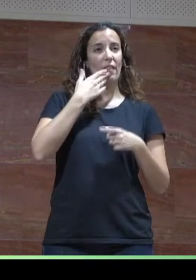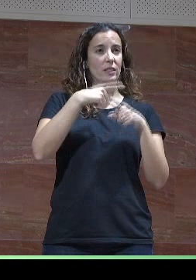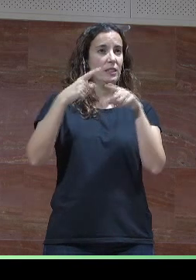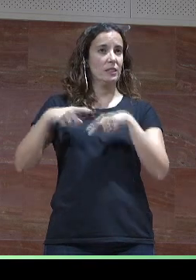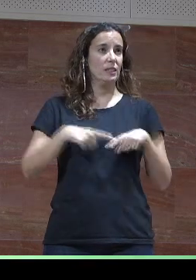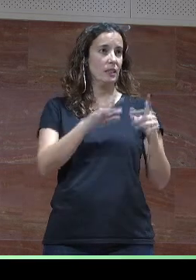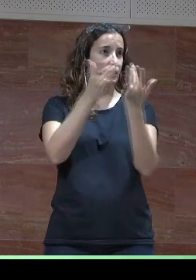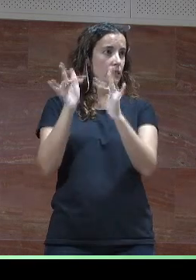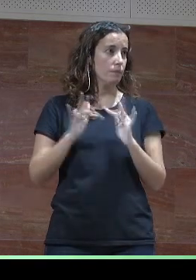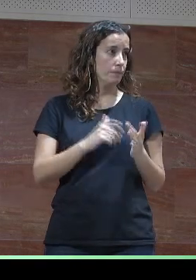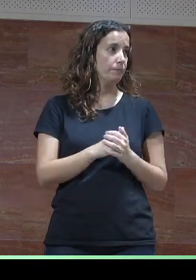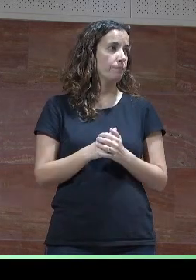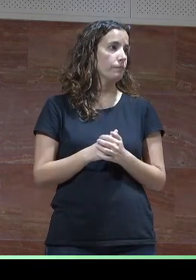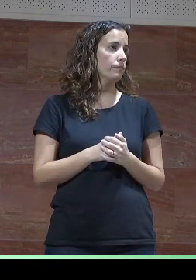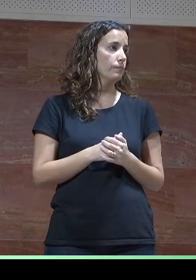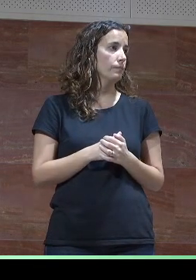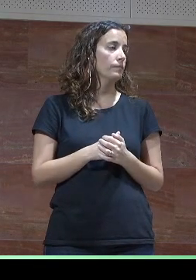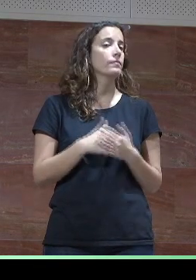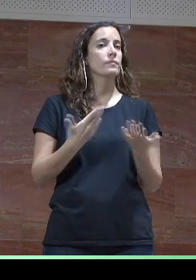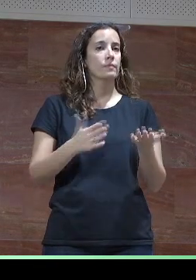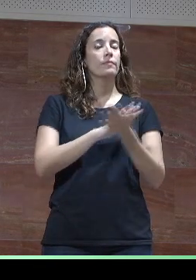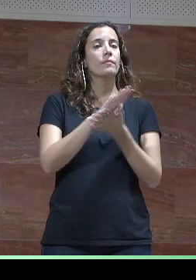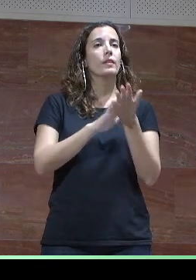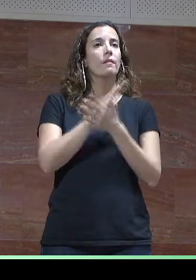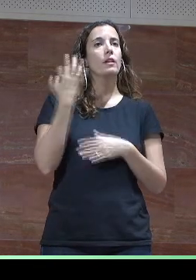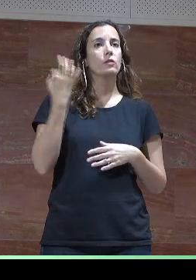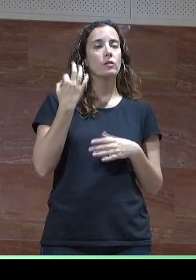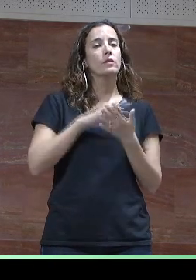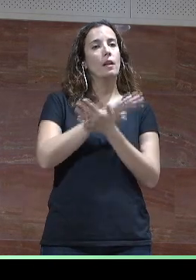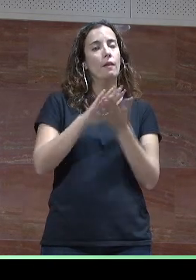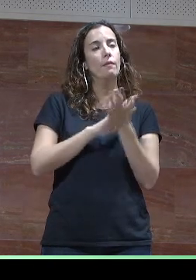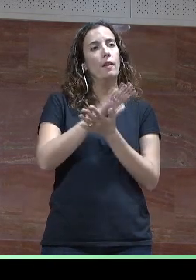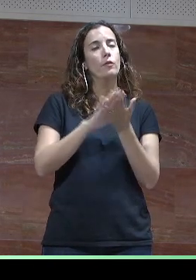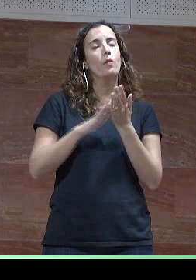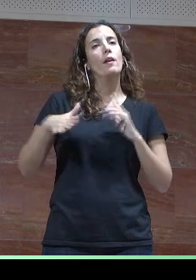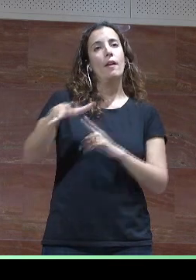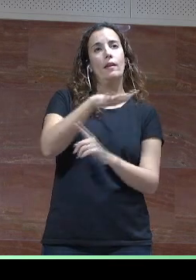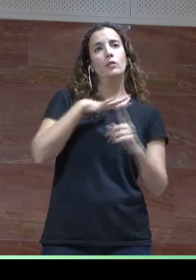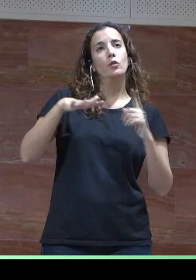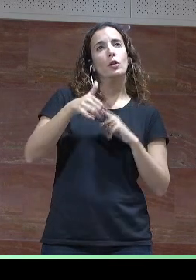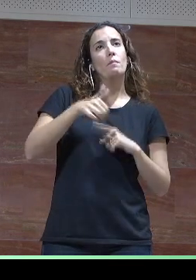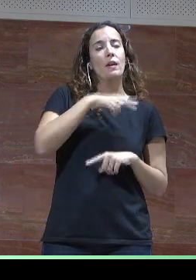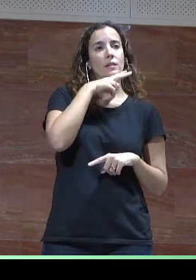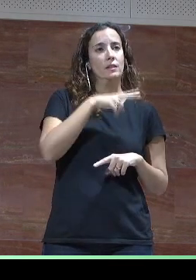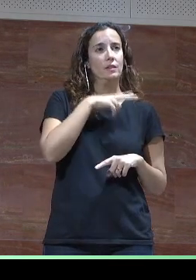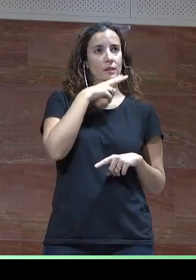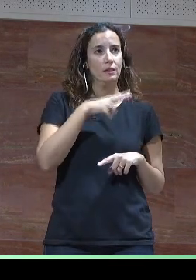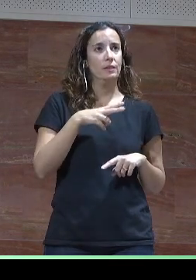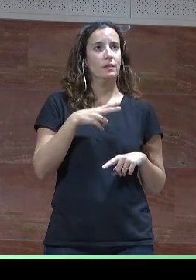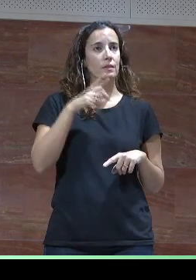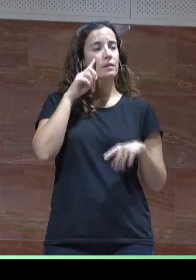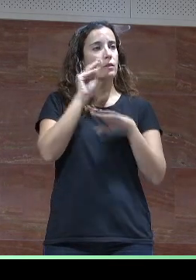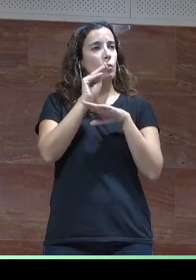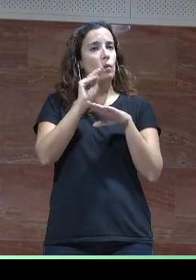Pero parecen, claro, estamos hablando de entornos mucho más verdes que han tenido cuidado de